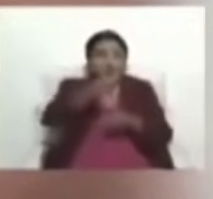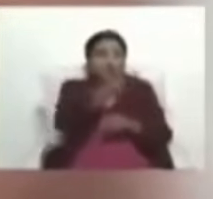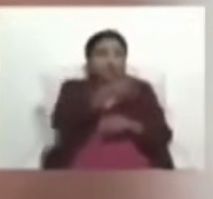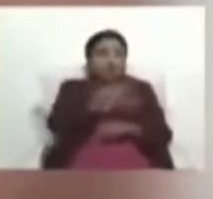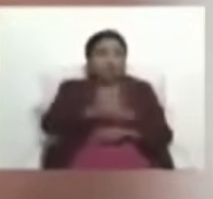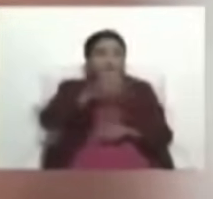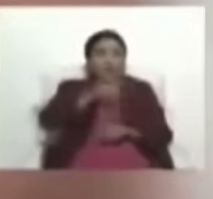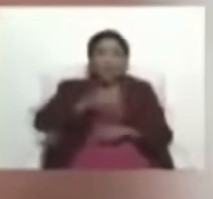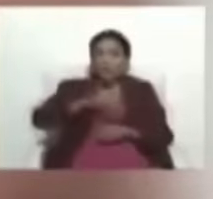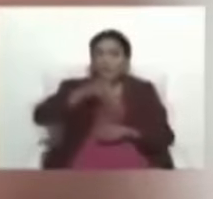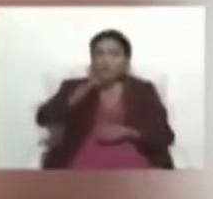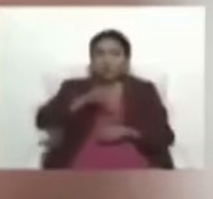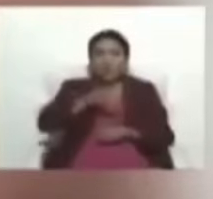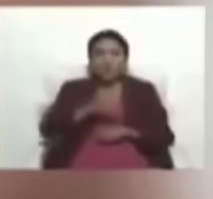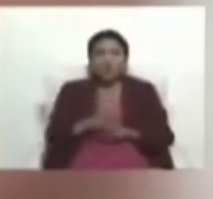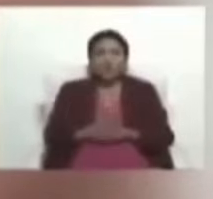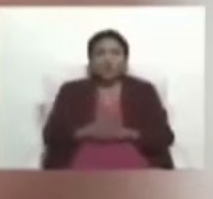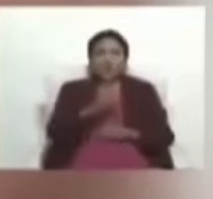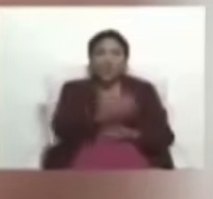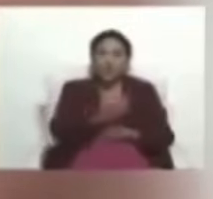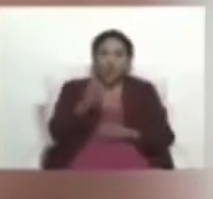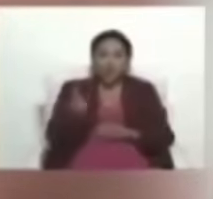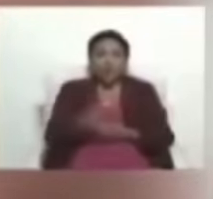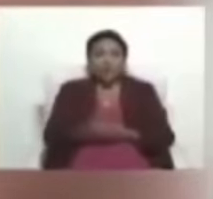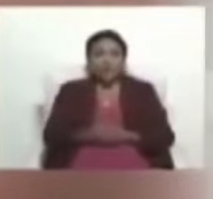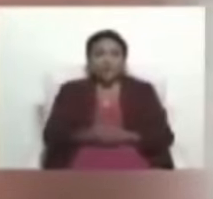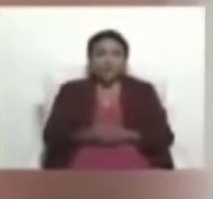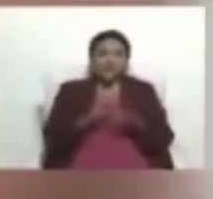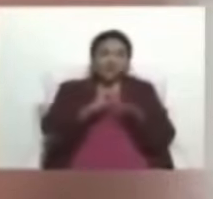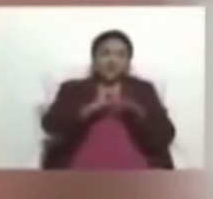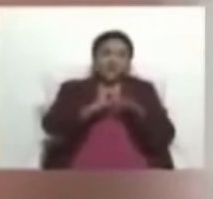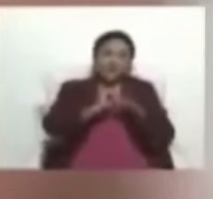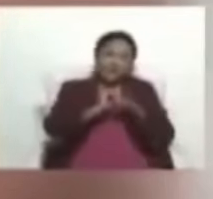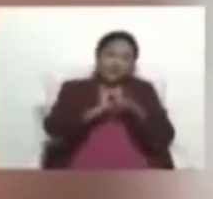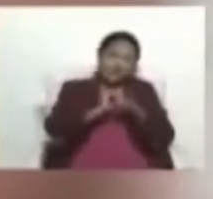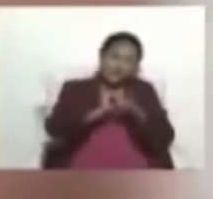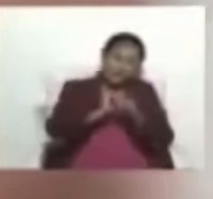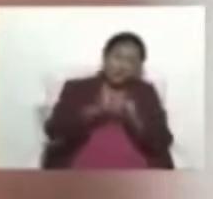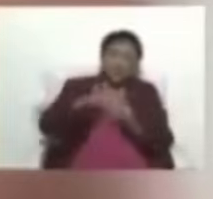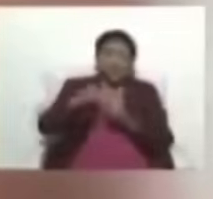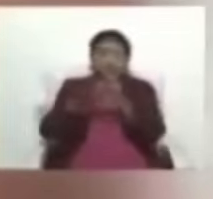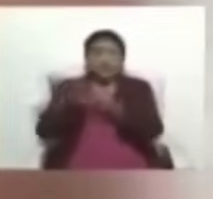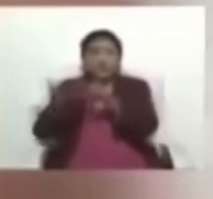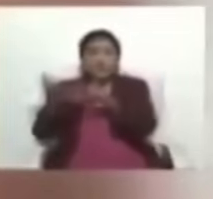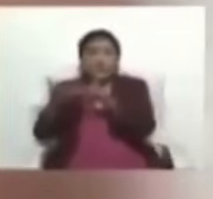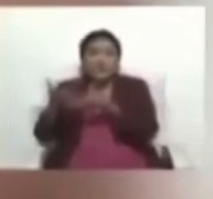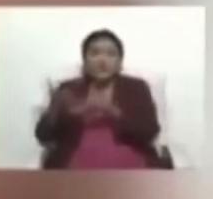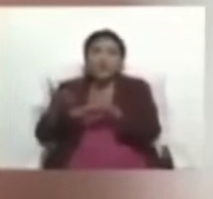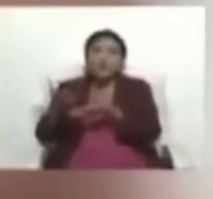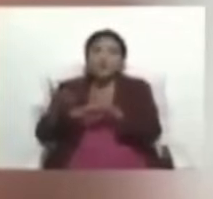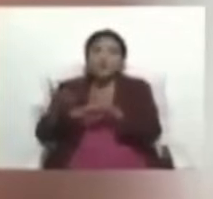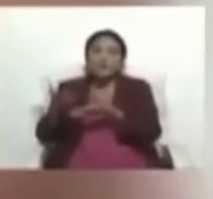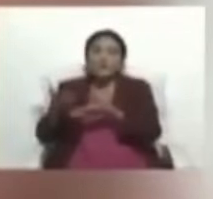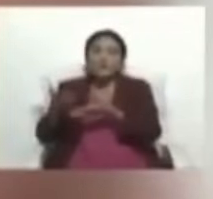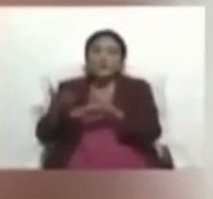bebieron unas tazas cada uno. Y al momento de quedarse un aliento, yo estaba en la cocina preparando la cena y al